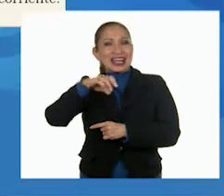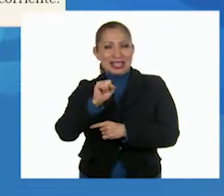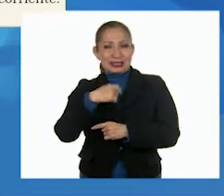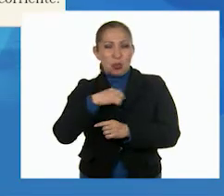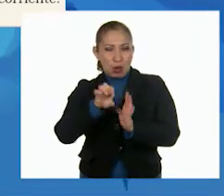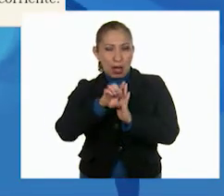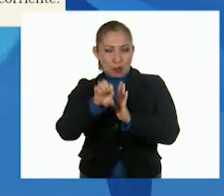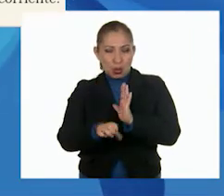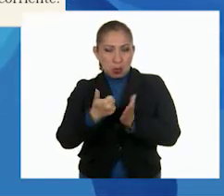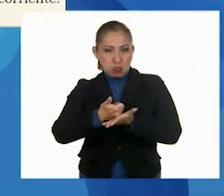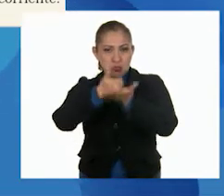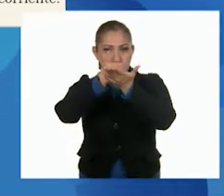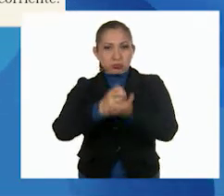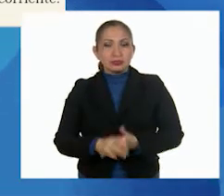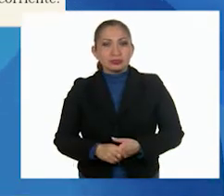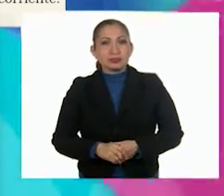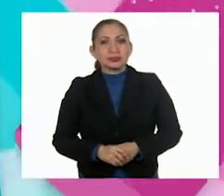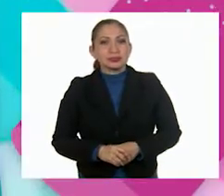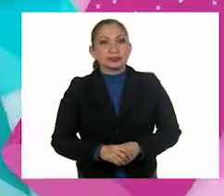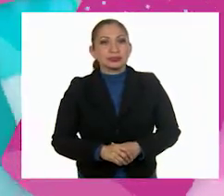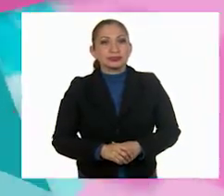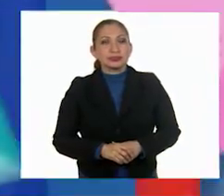ejemplo. Así es.